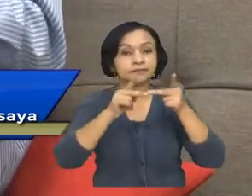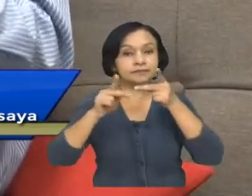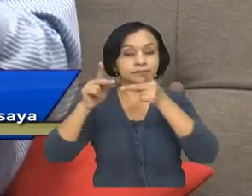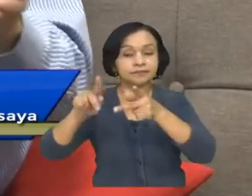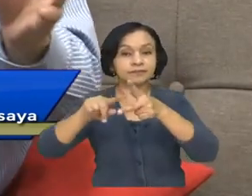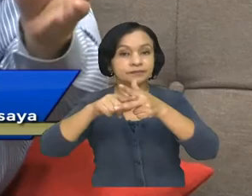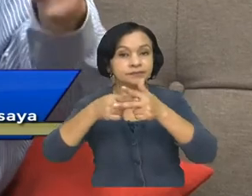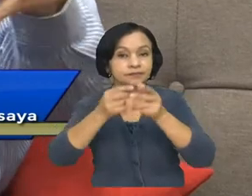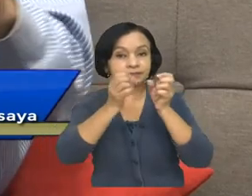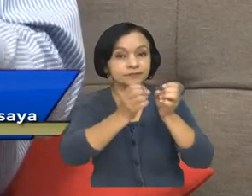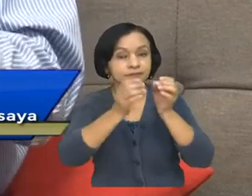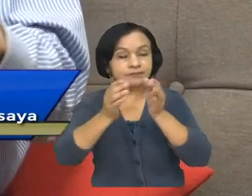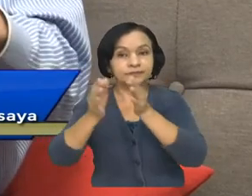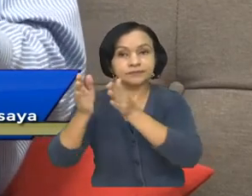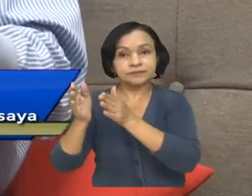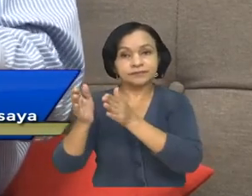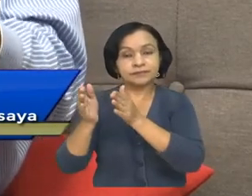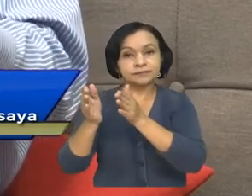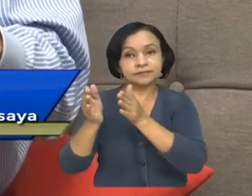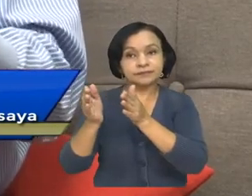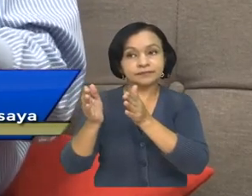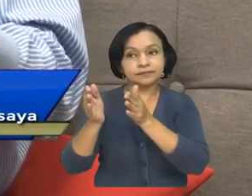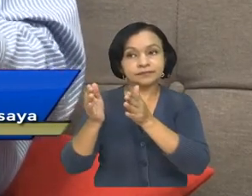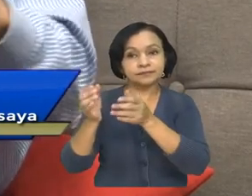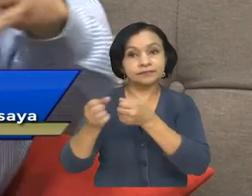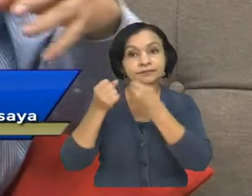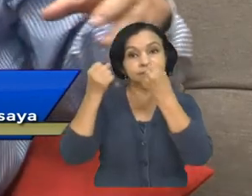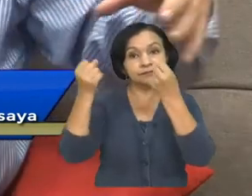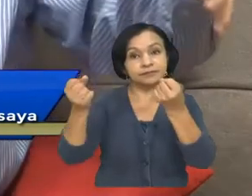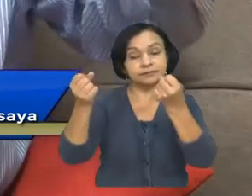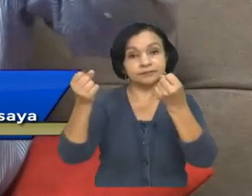a estructurar ya la fuerza